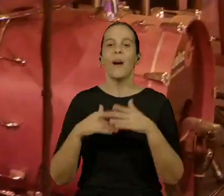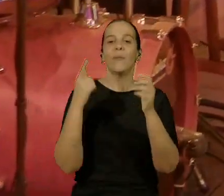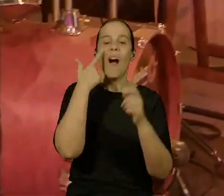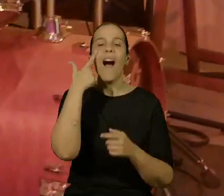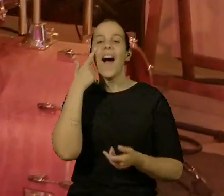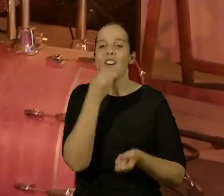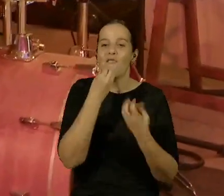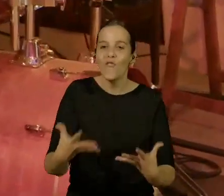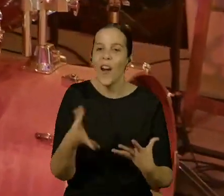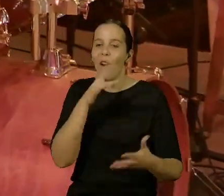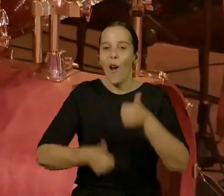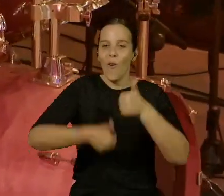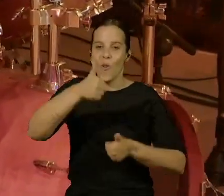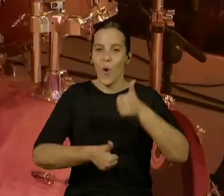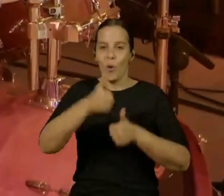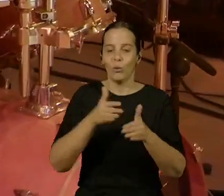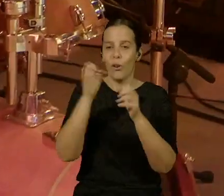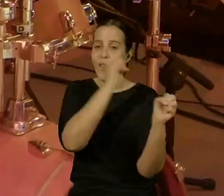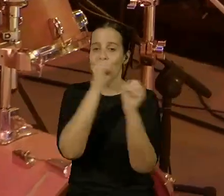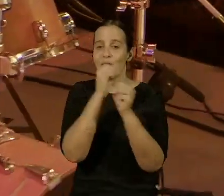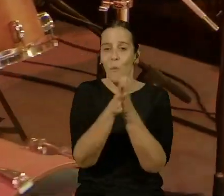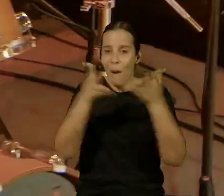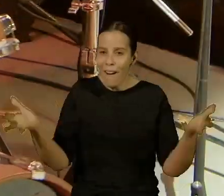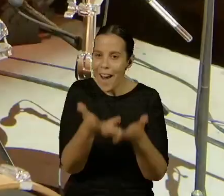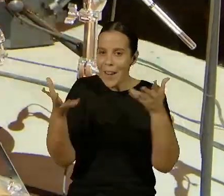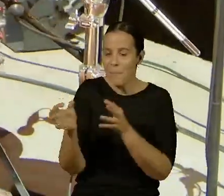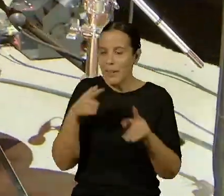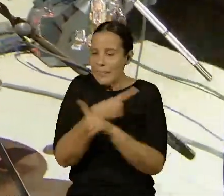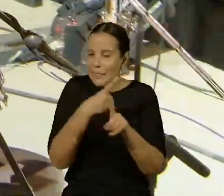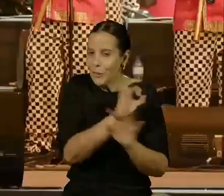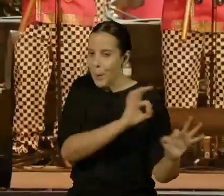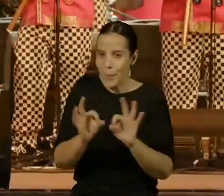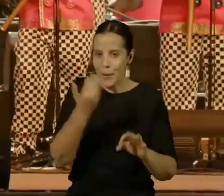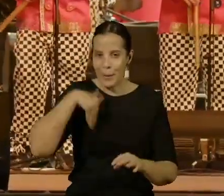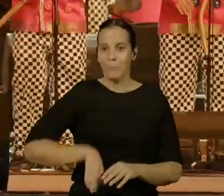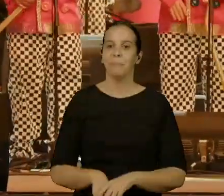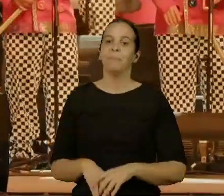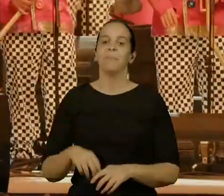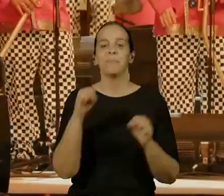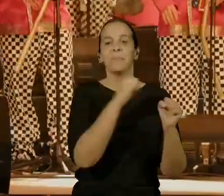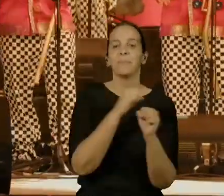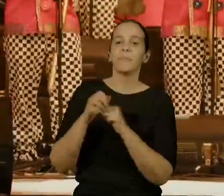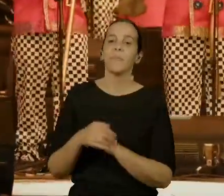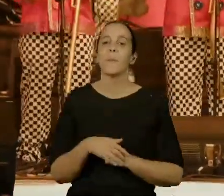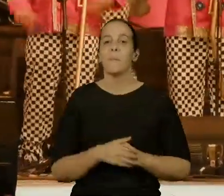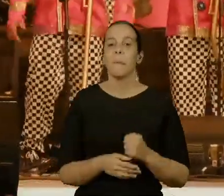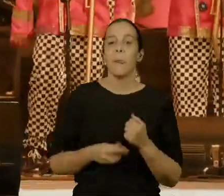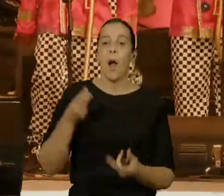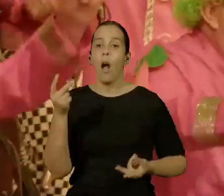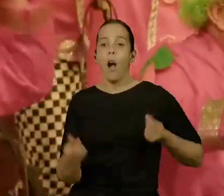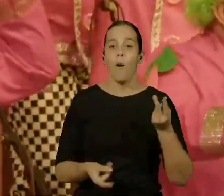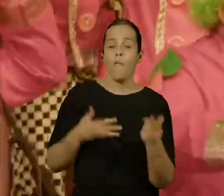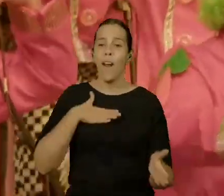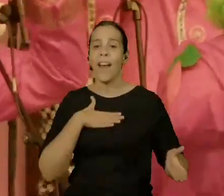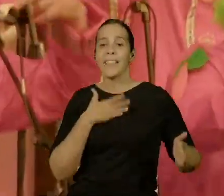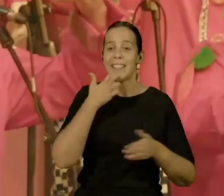bueno, venga, que ahora empieza el concurso y hay que animar a las murgas que están nerviosas y preparadas. El que no baile este merengue, que